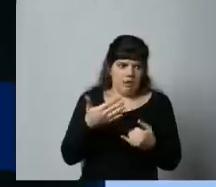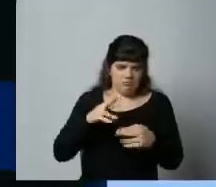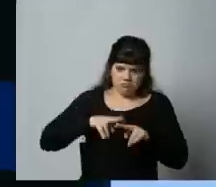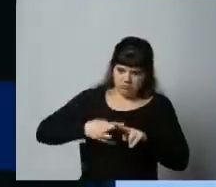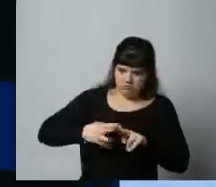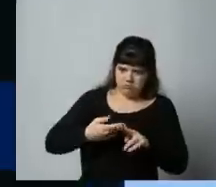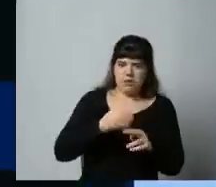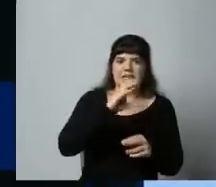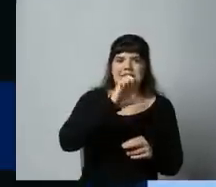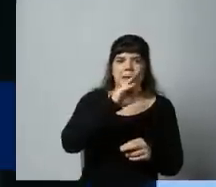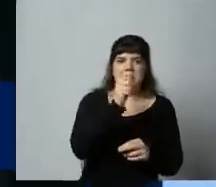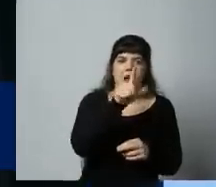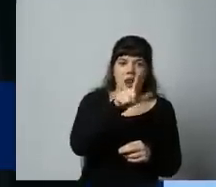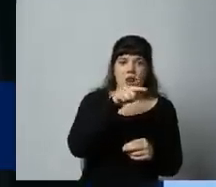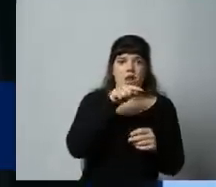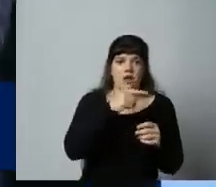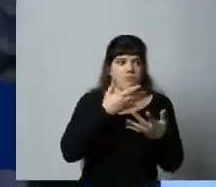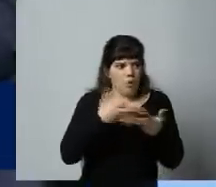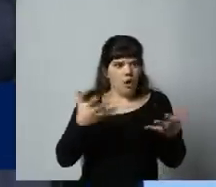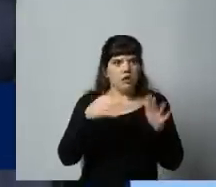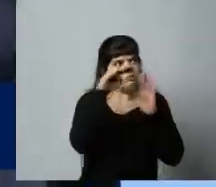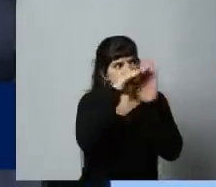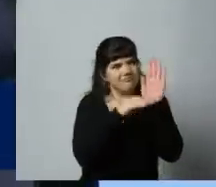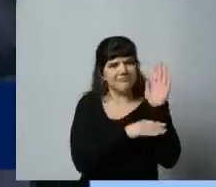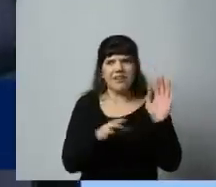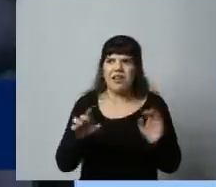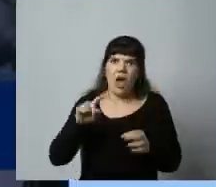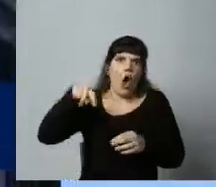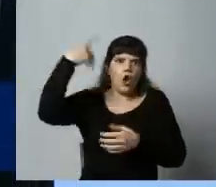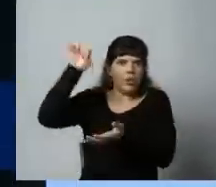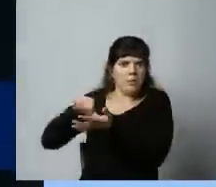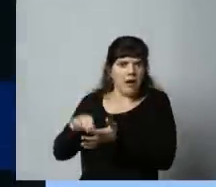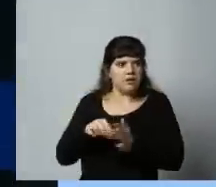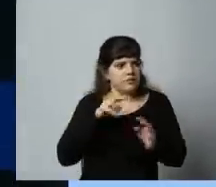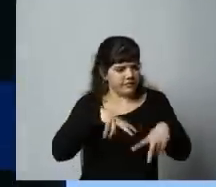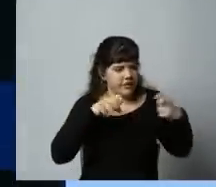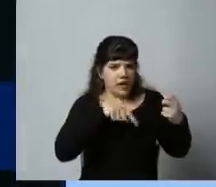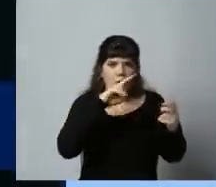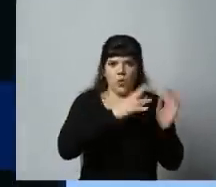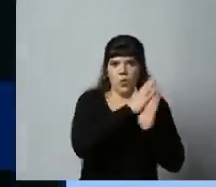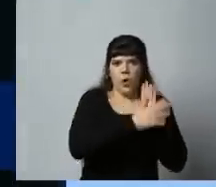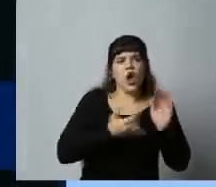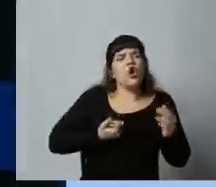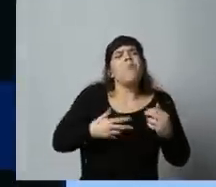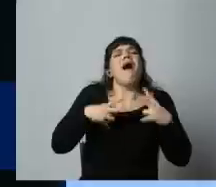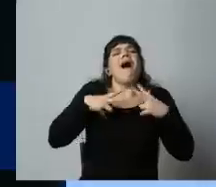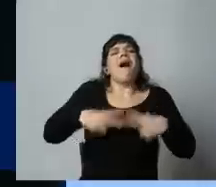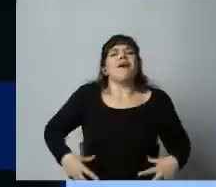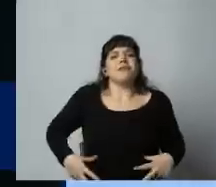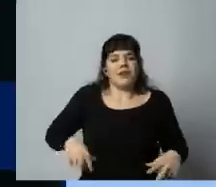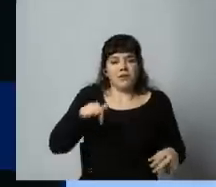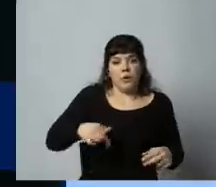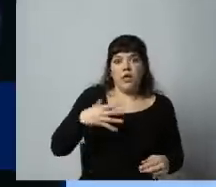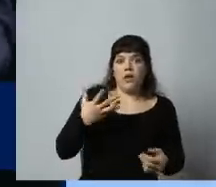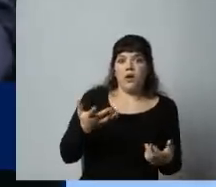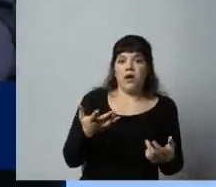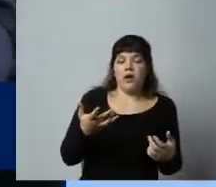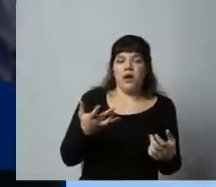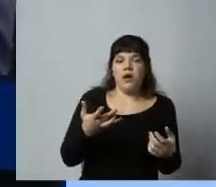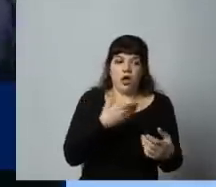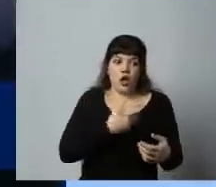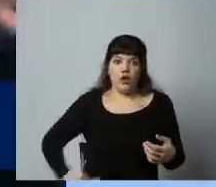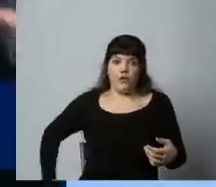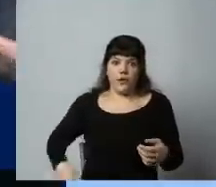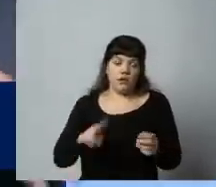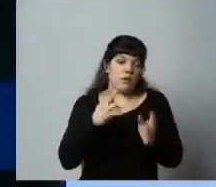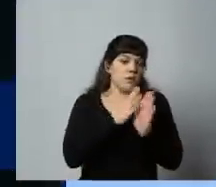diciendo la cepal que viene mostrando los indicadores internacionales en torno a cuál fue la actitud del gobierno nacional en el marco de esta pandemia